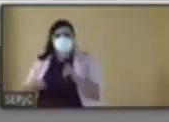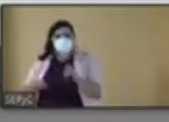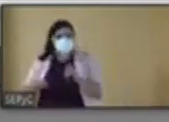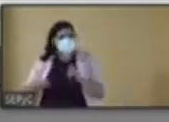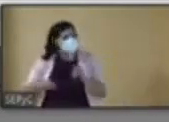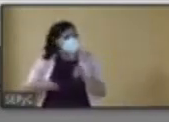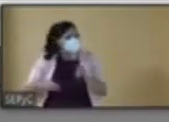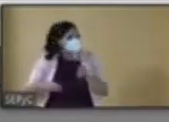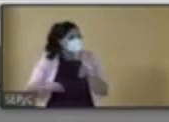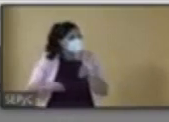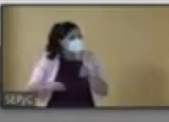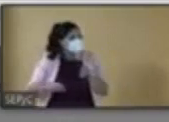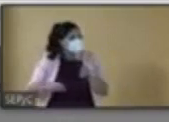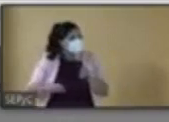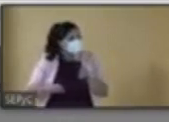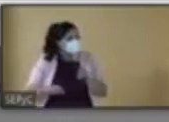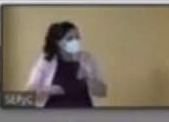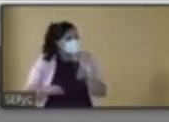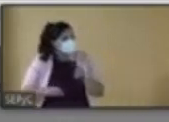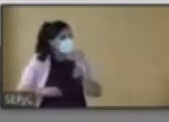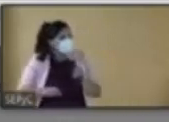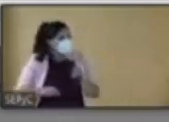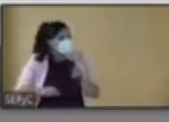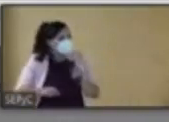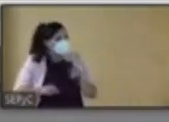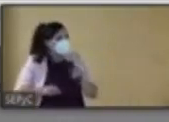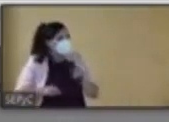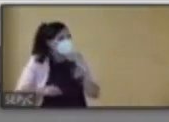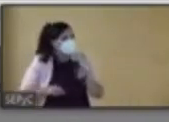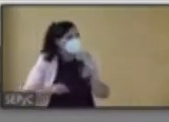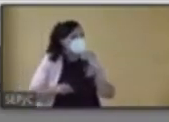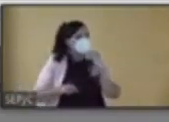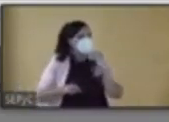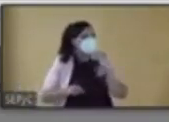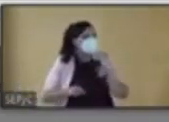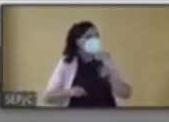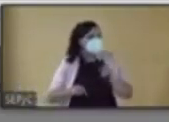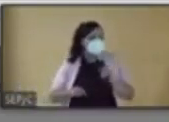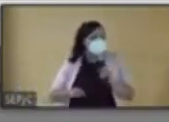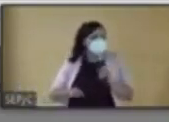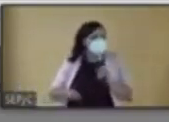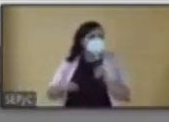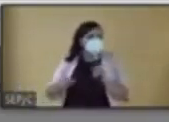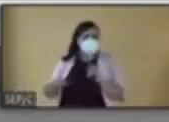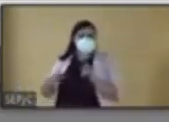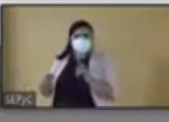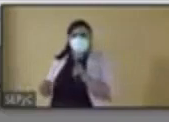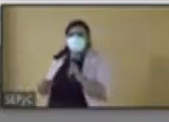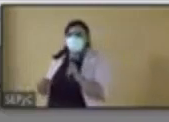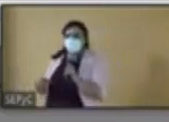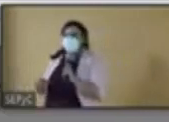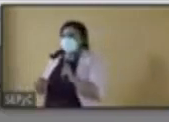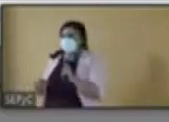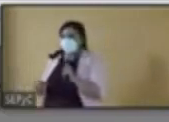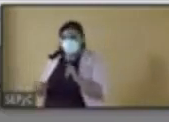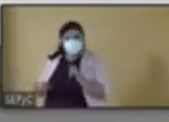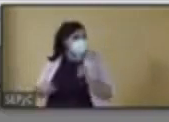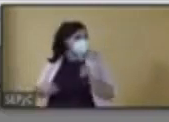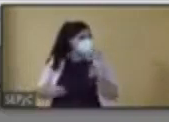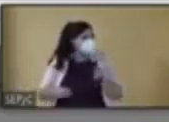manejan algunas autoridades. Entonces, aquí habríamos entonces que señalar que efectivamente soy beneficiario de algún